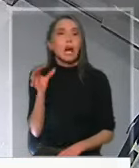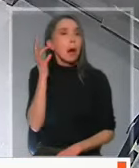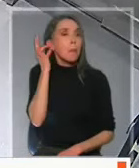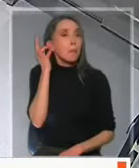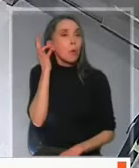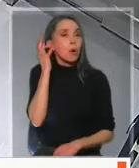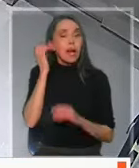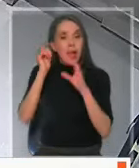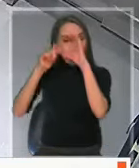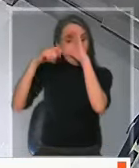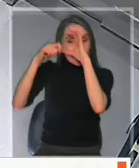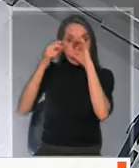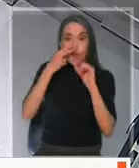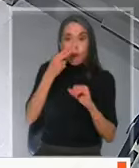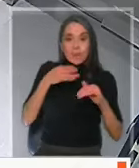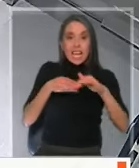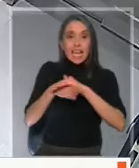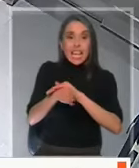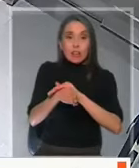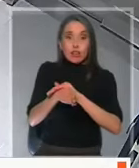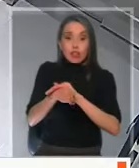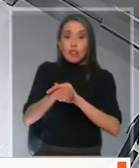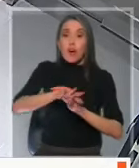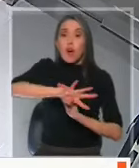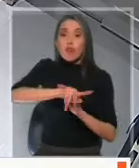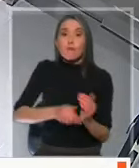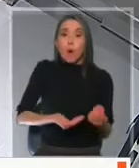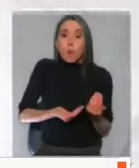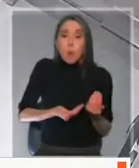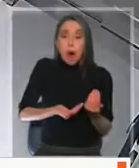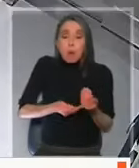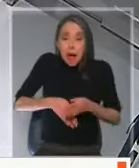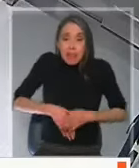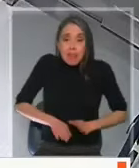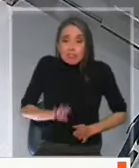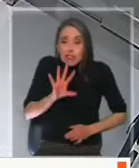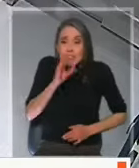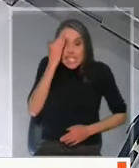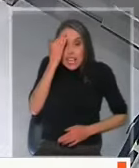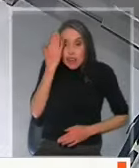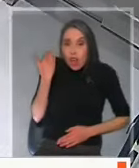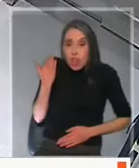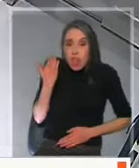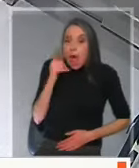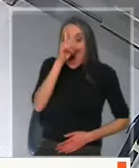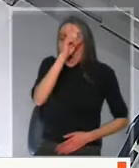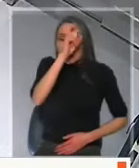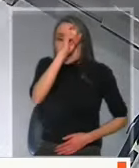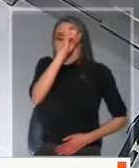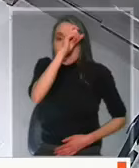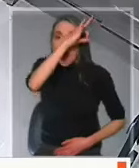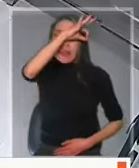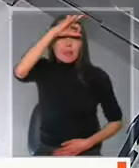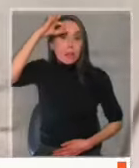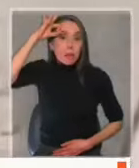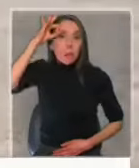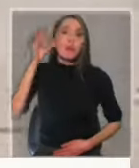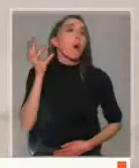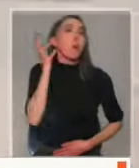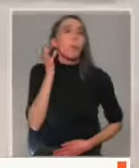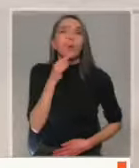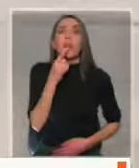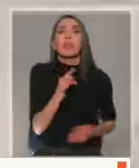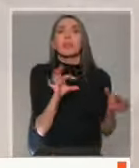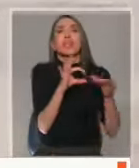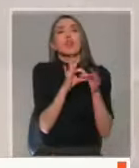este video se ve como robó a una bebé de 5 días de vida desde el hospital de Temuco. Porque ella se justificó